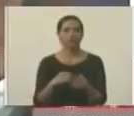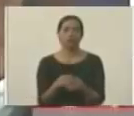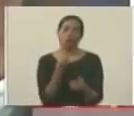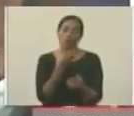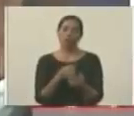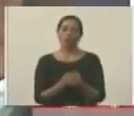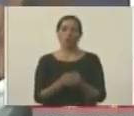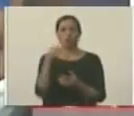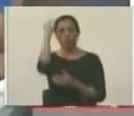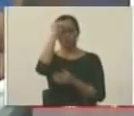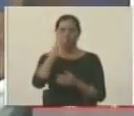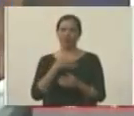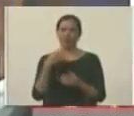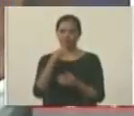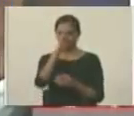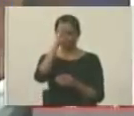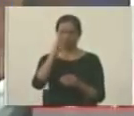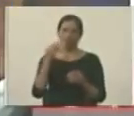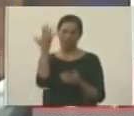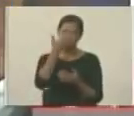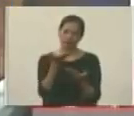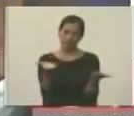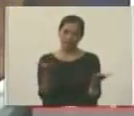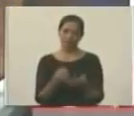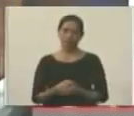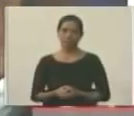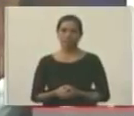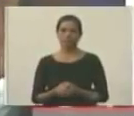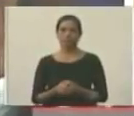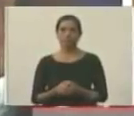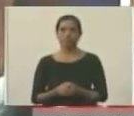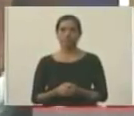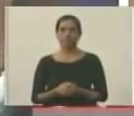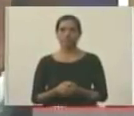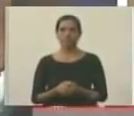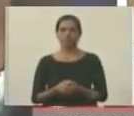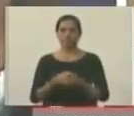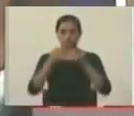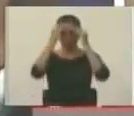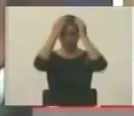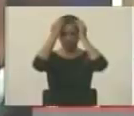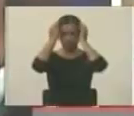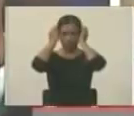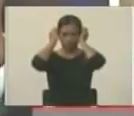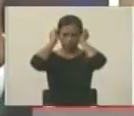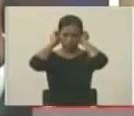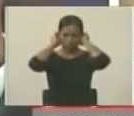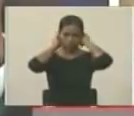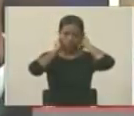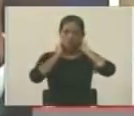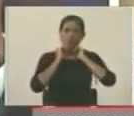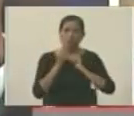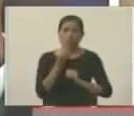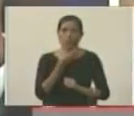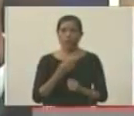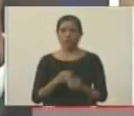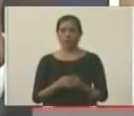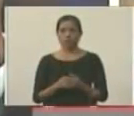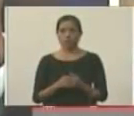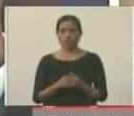que quería hacerte, Diosdado, ¿qué te parece? No, presidente, mire, una de las cosas que yo estoy seguro que nuestro pueblo